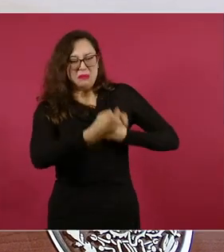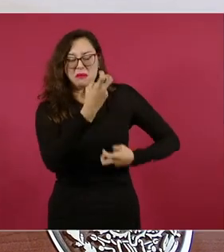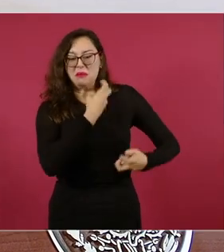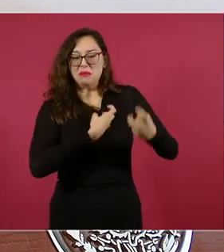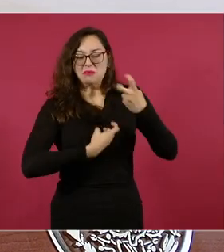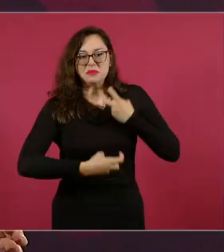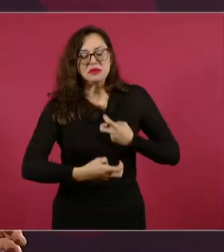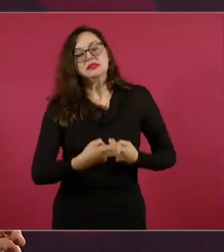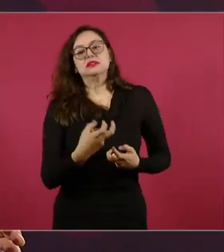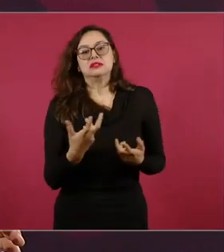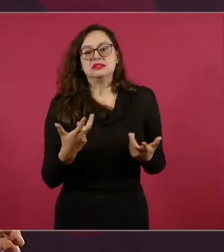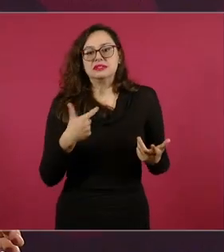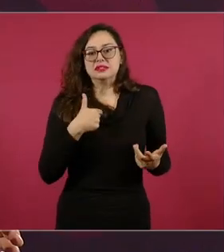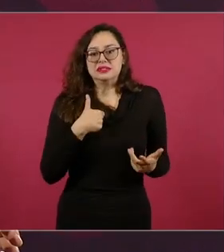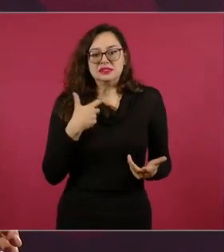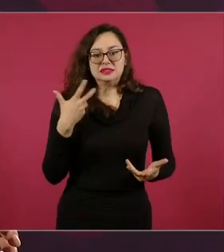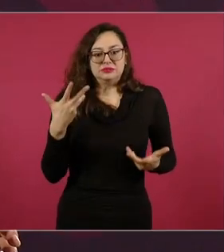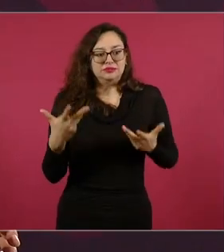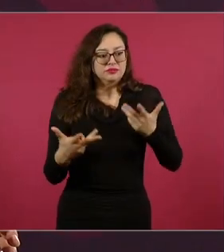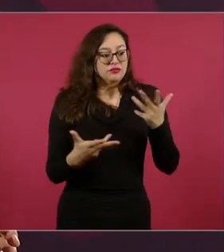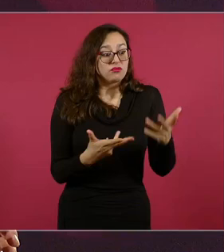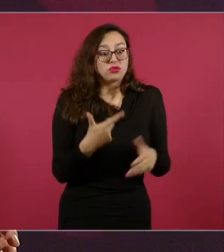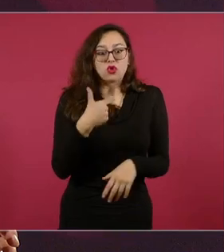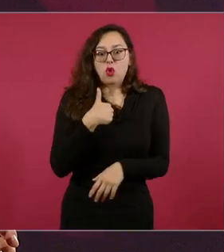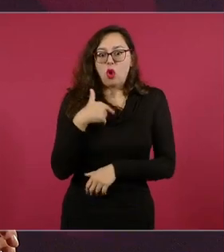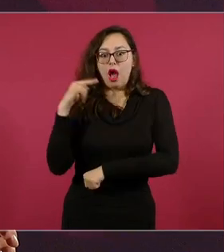Yo no podía ir a un aeropuerto